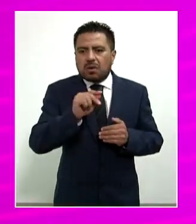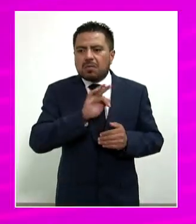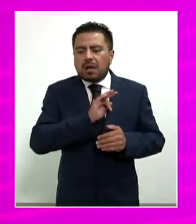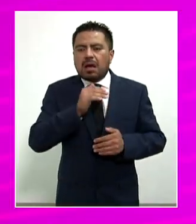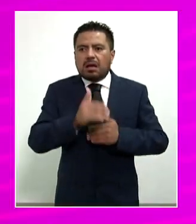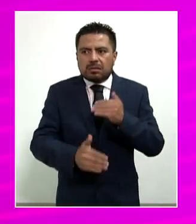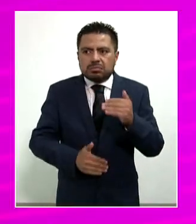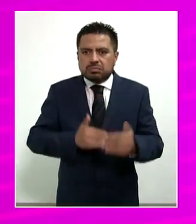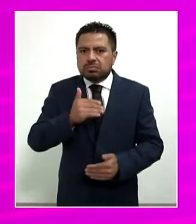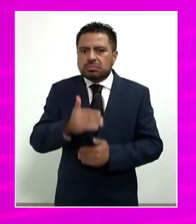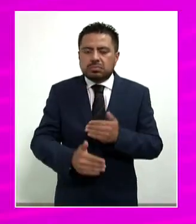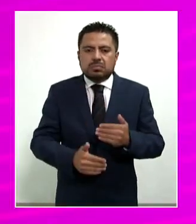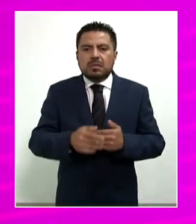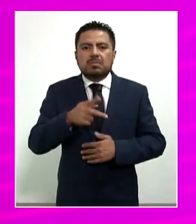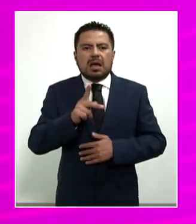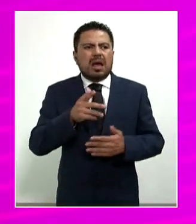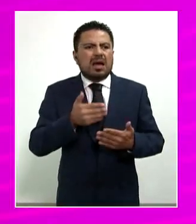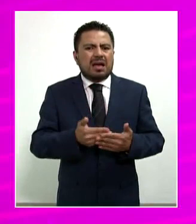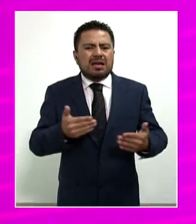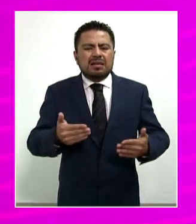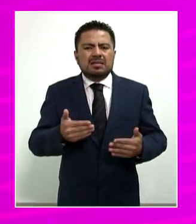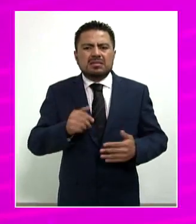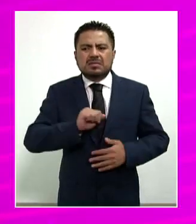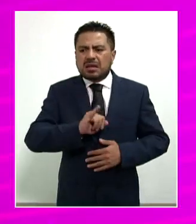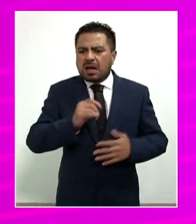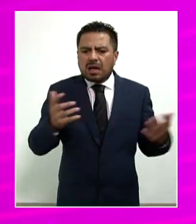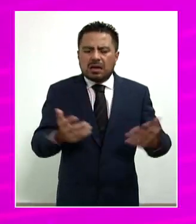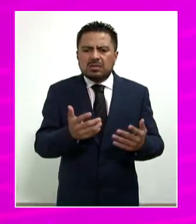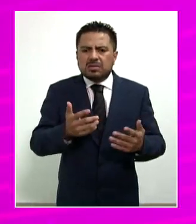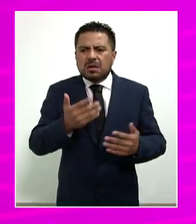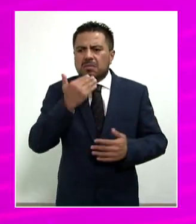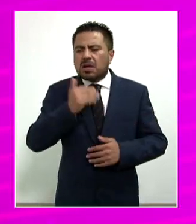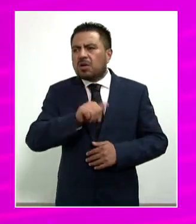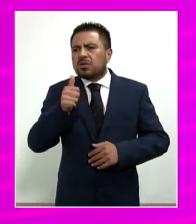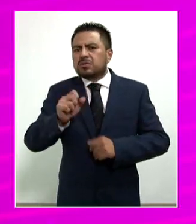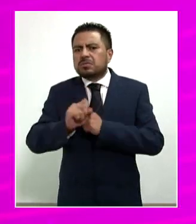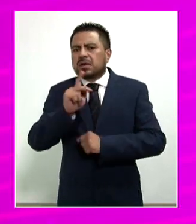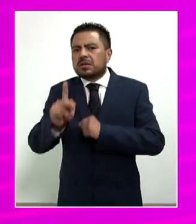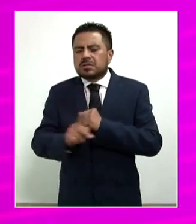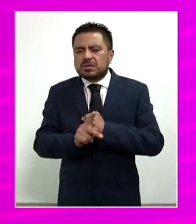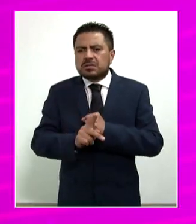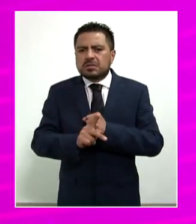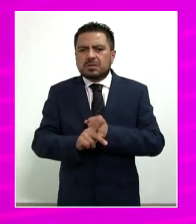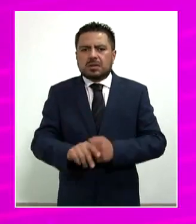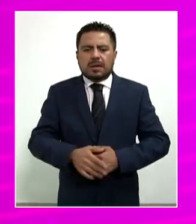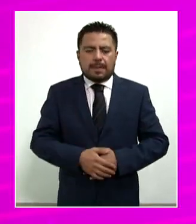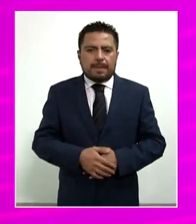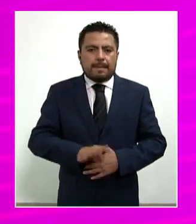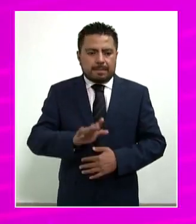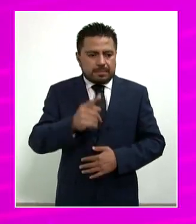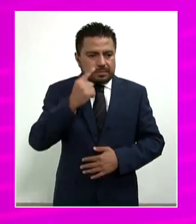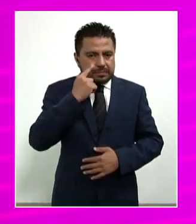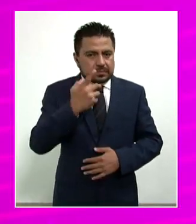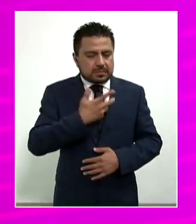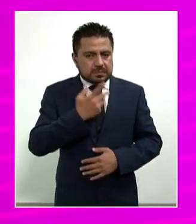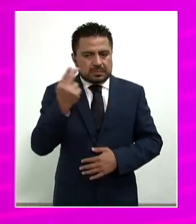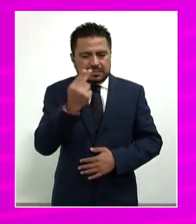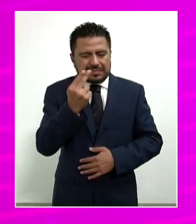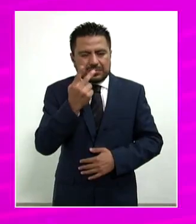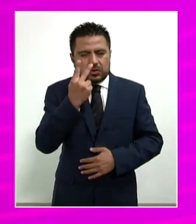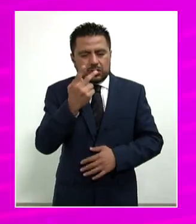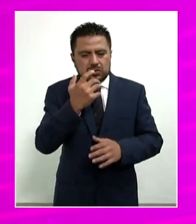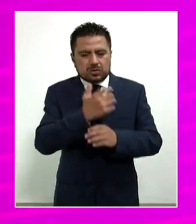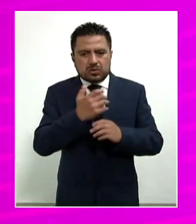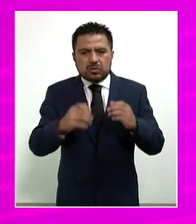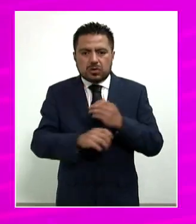avanzar, ¿no? Pero entonces, ¿qué sí han hecho bien otros países, Rogelio? Es que mira, tienes que tener dos cosas, creo